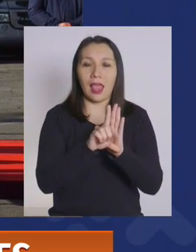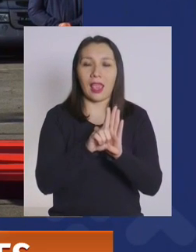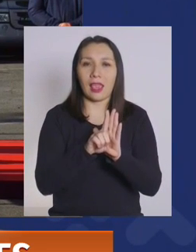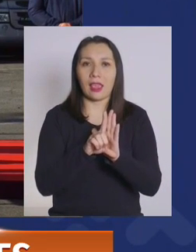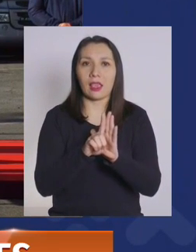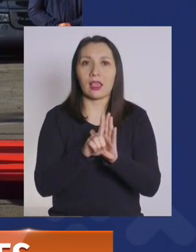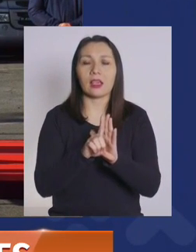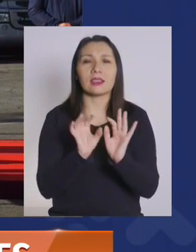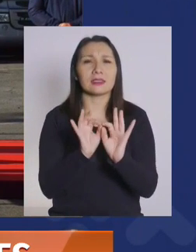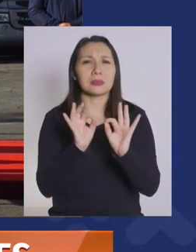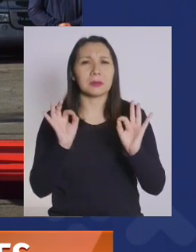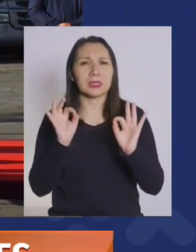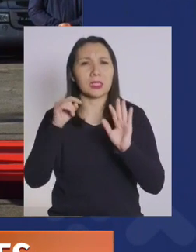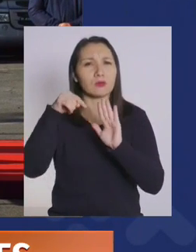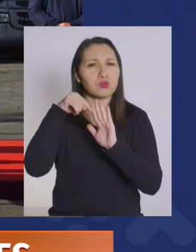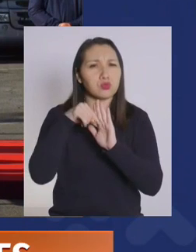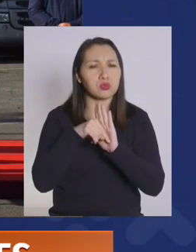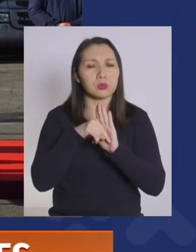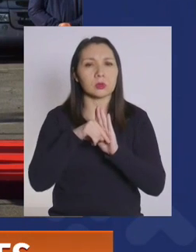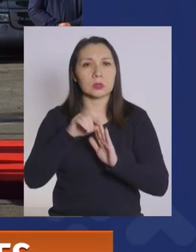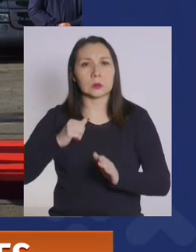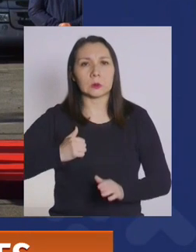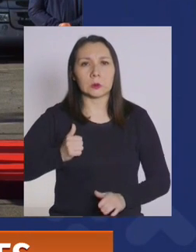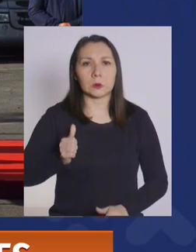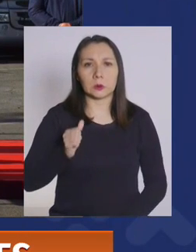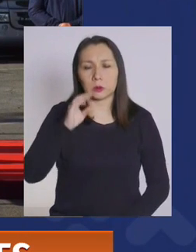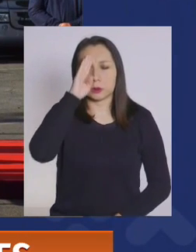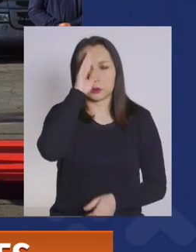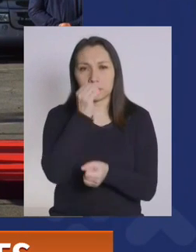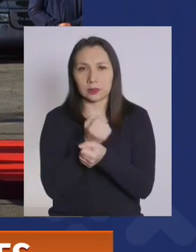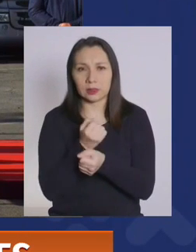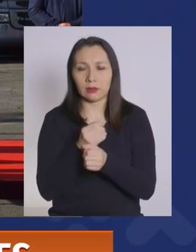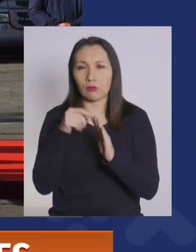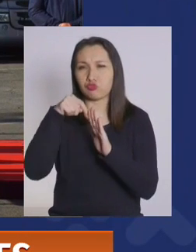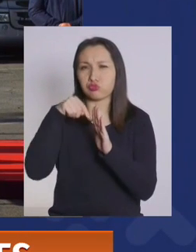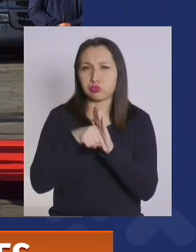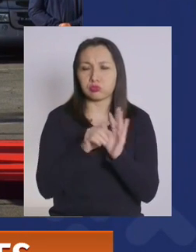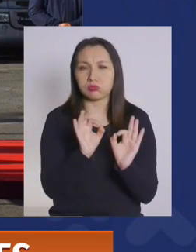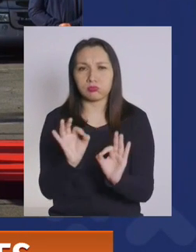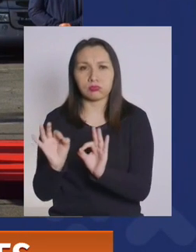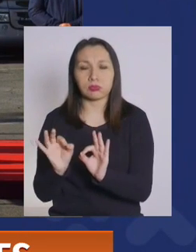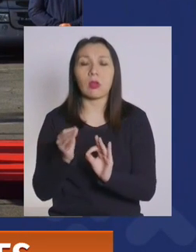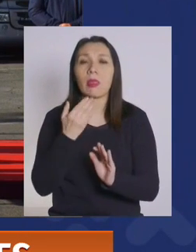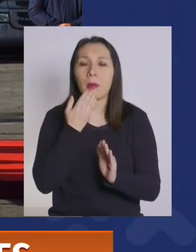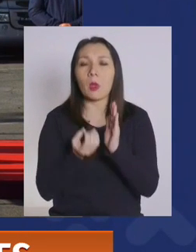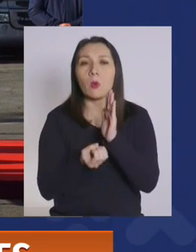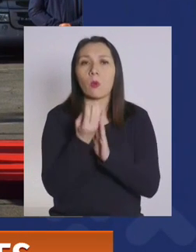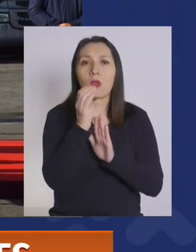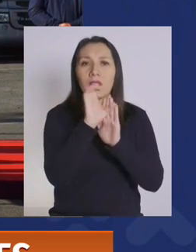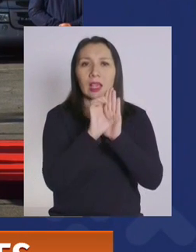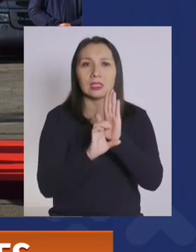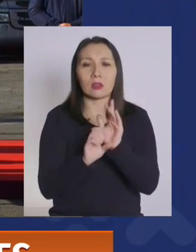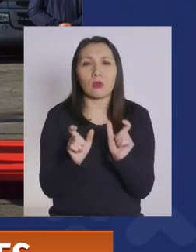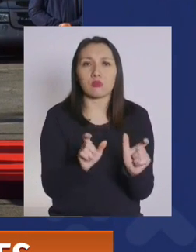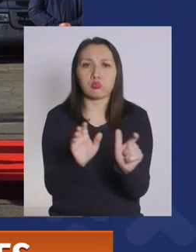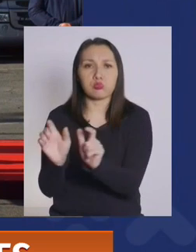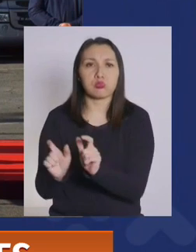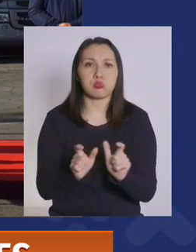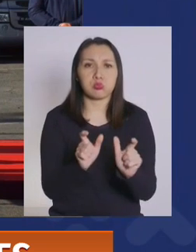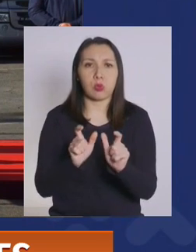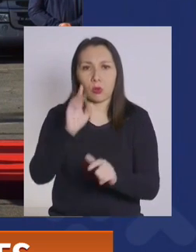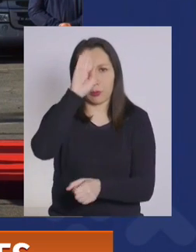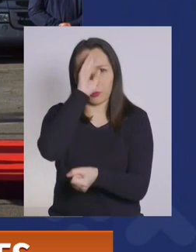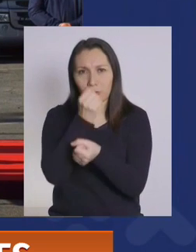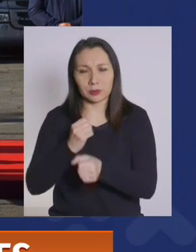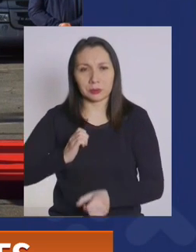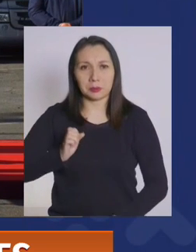que especializa a nuestras policías, la ley que crea un estatuto de protección de las policías,